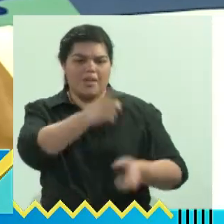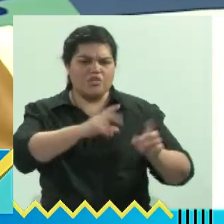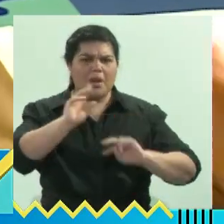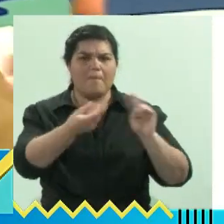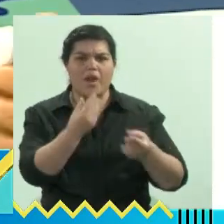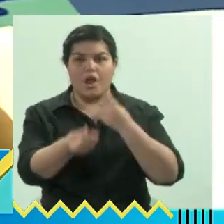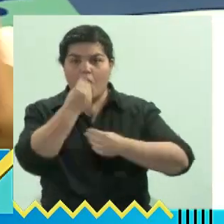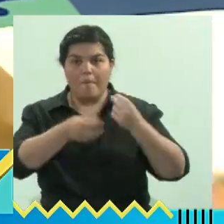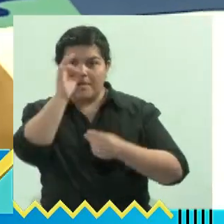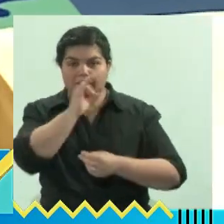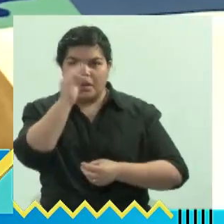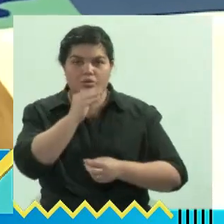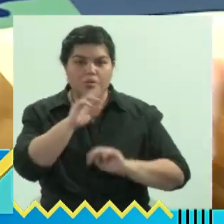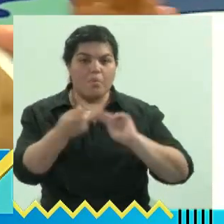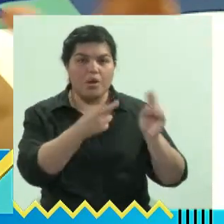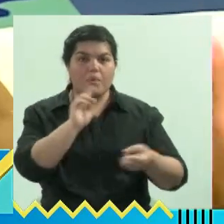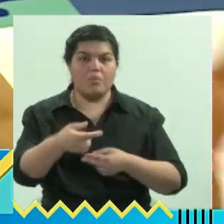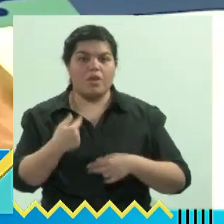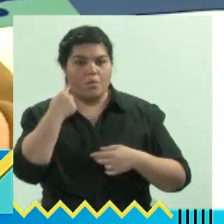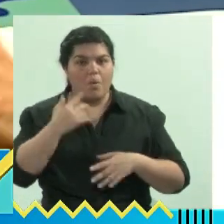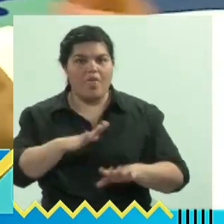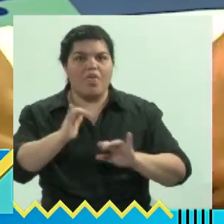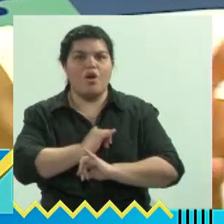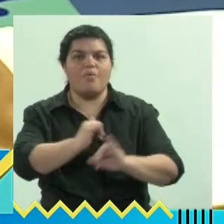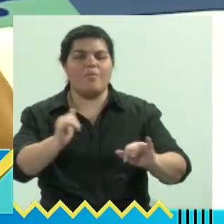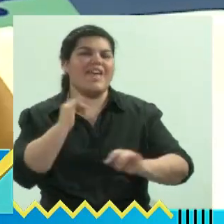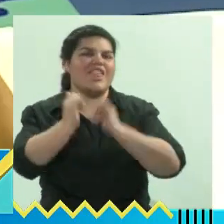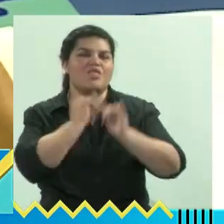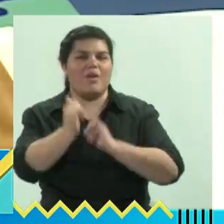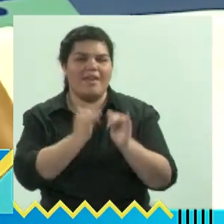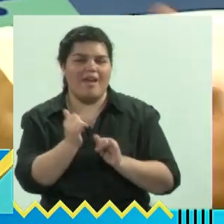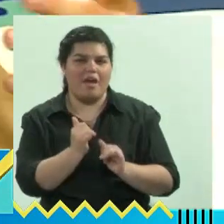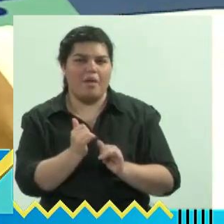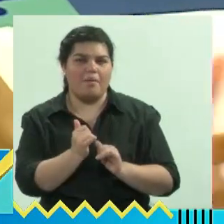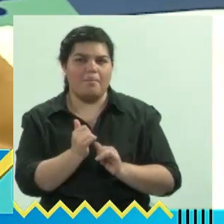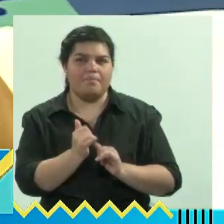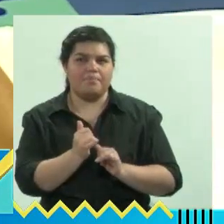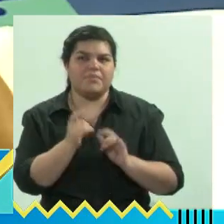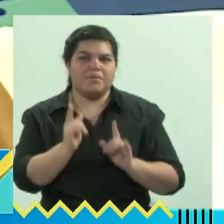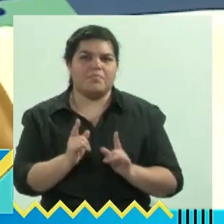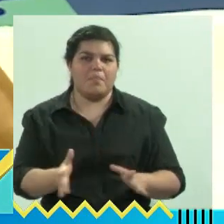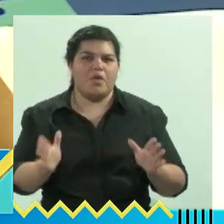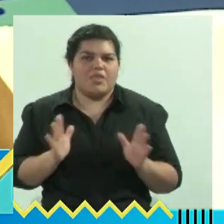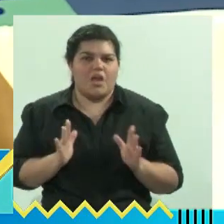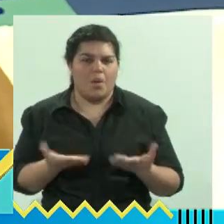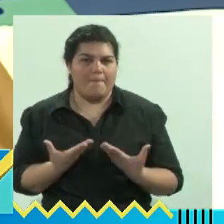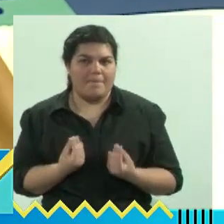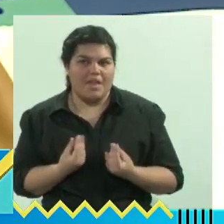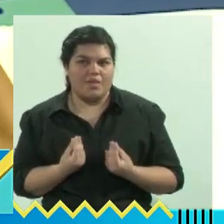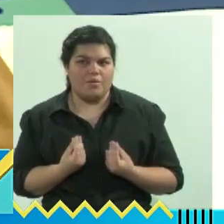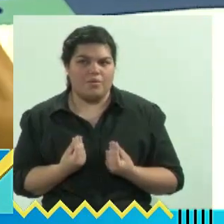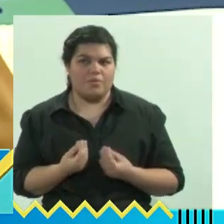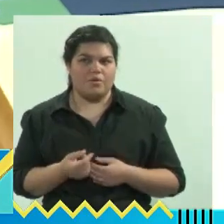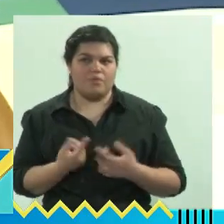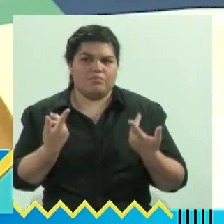Así que el miedo es aleccionador, pero también el miedo, el terror es una sensación que buscamos, ¿no? O